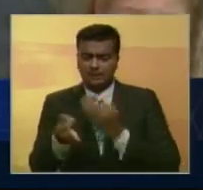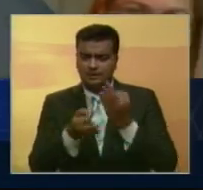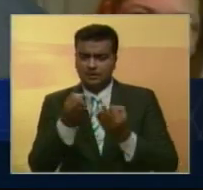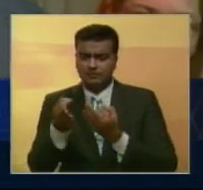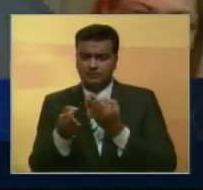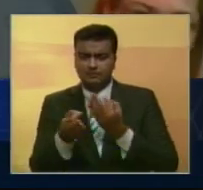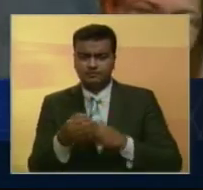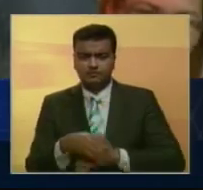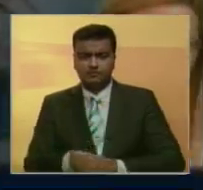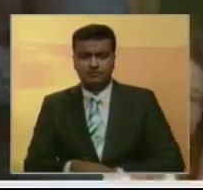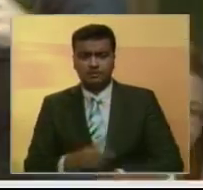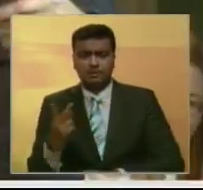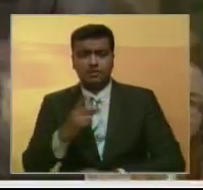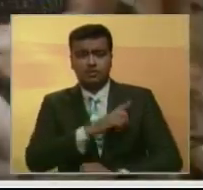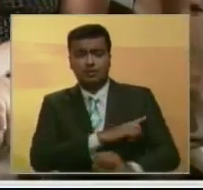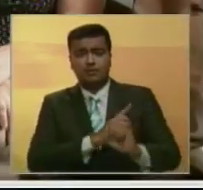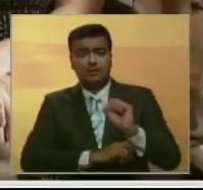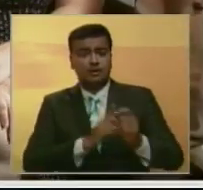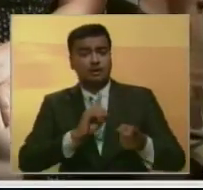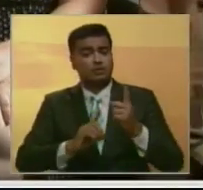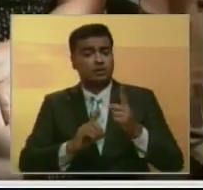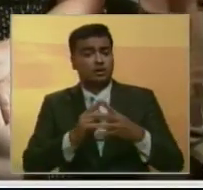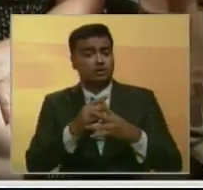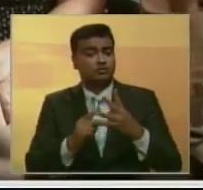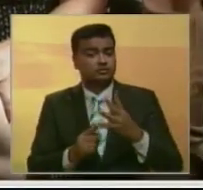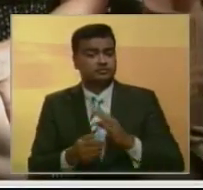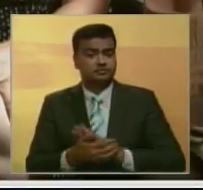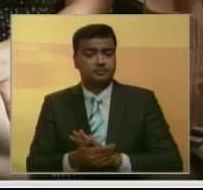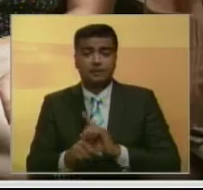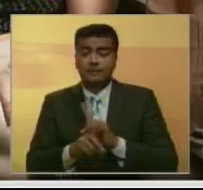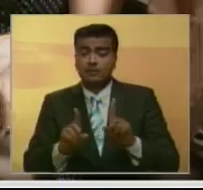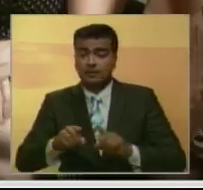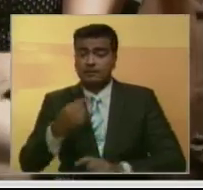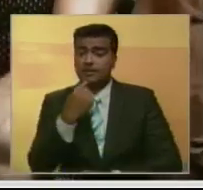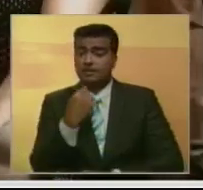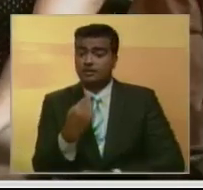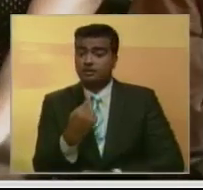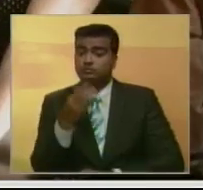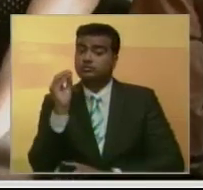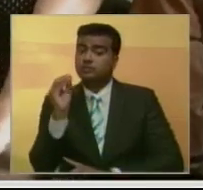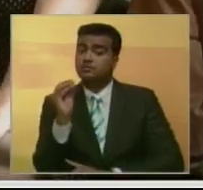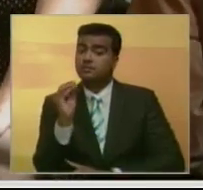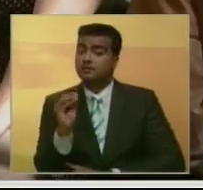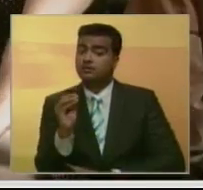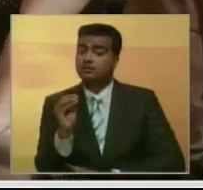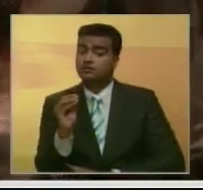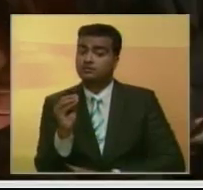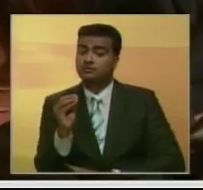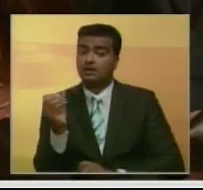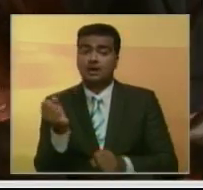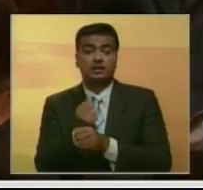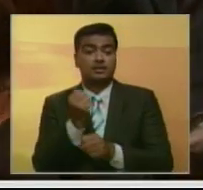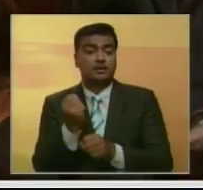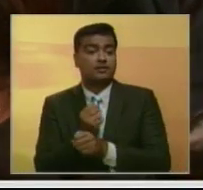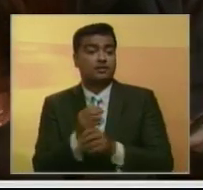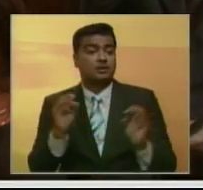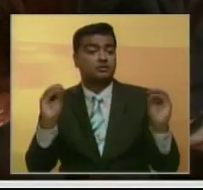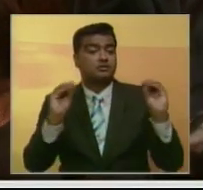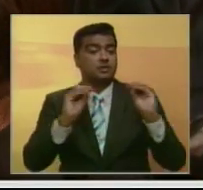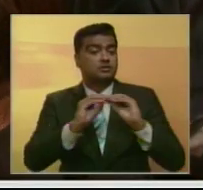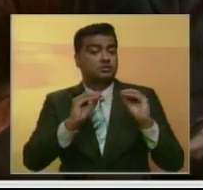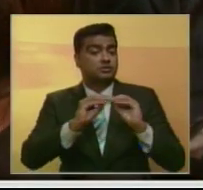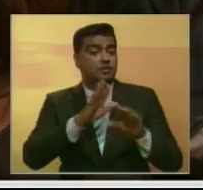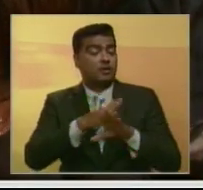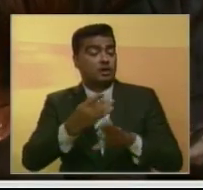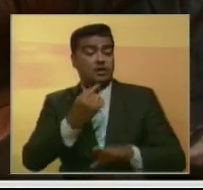estos dos poderes con algunos calificativos, pero al mismo tiempo haciéndoles un llamamiento al trabajo y a la conciliación, porque según